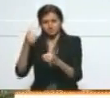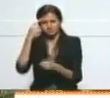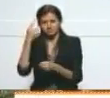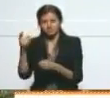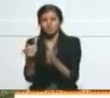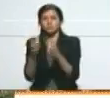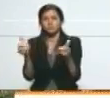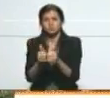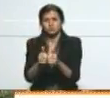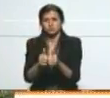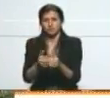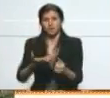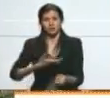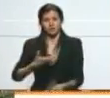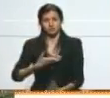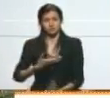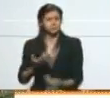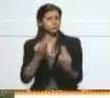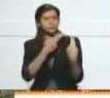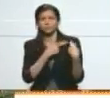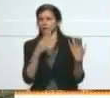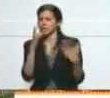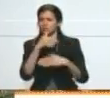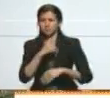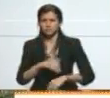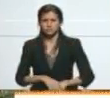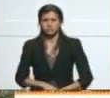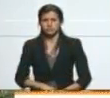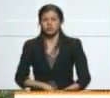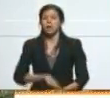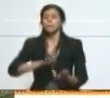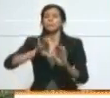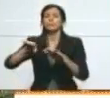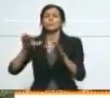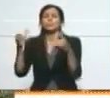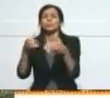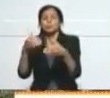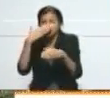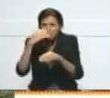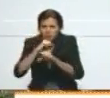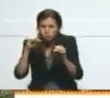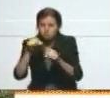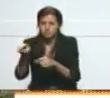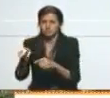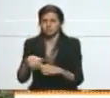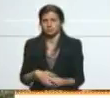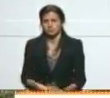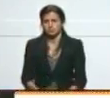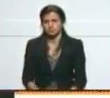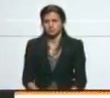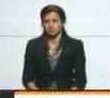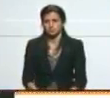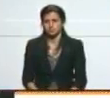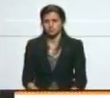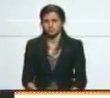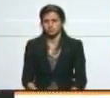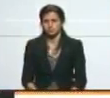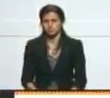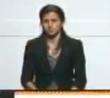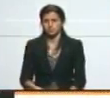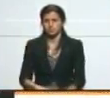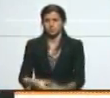del alcalde fomenta los grupos terroristas. Esto que está aquí es un